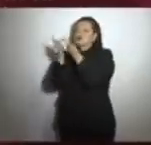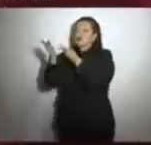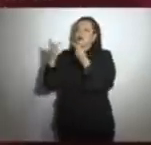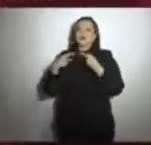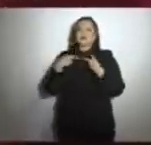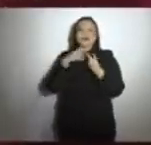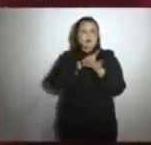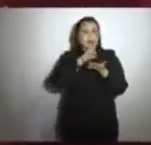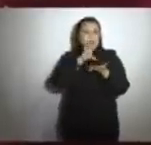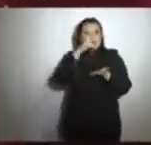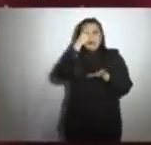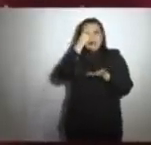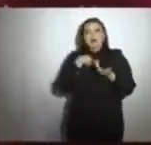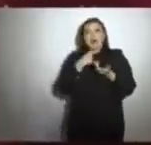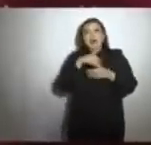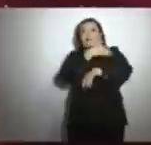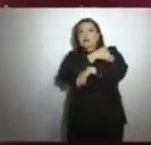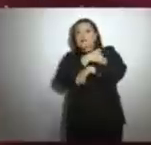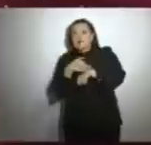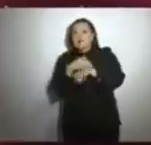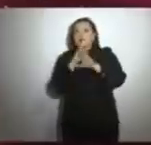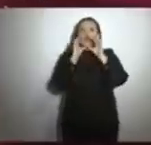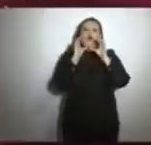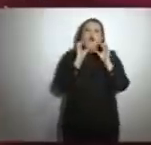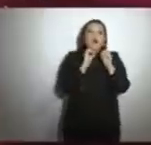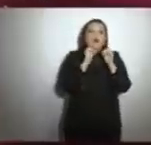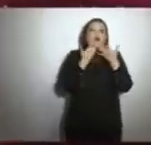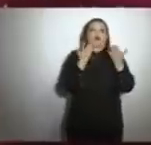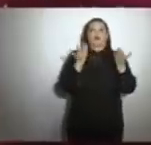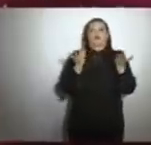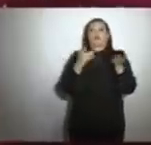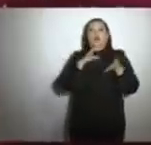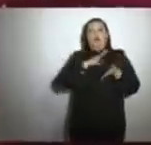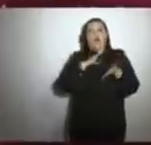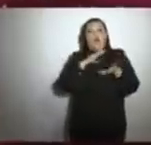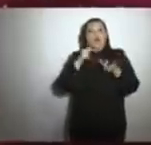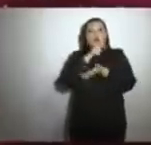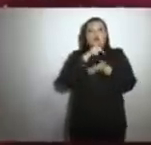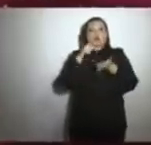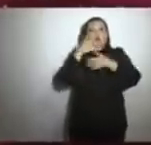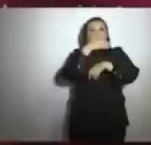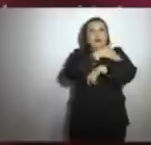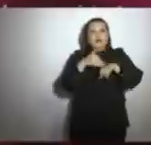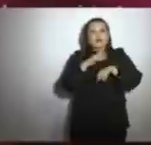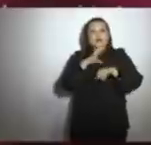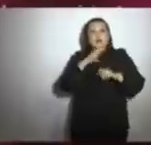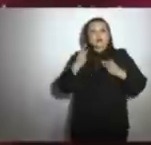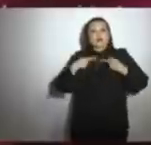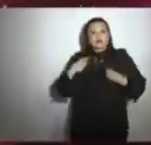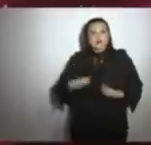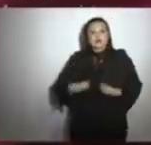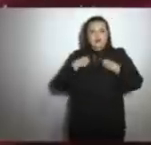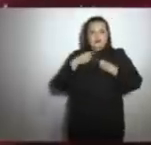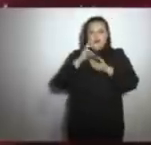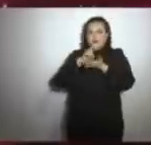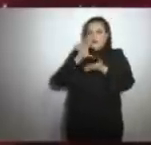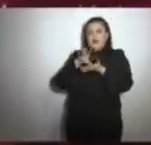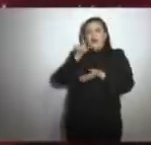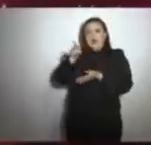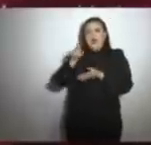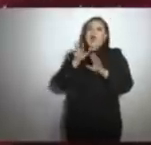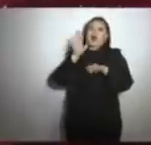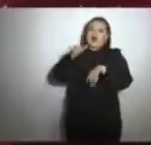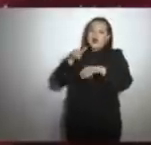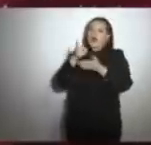con discapacidad, familias que en su seno familiar vive una persona con discapacidad,